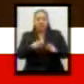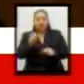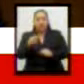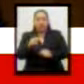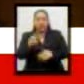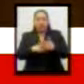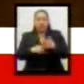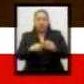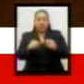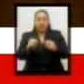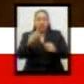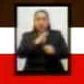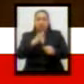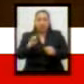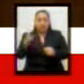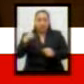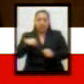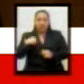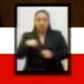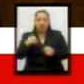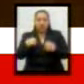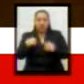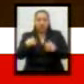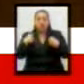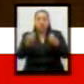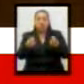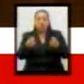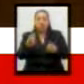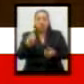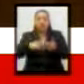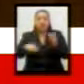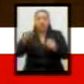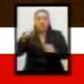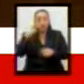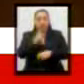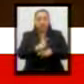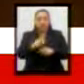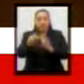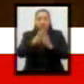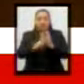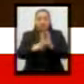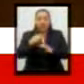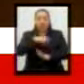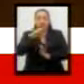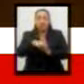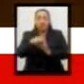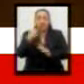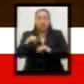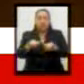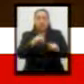que los gobiernos municipales deben asignar recursos necesarios para desarrollar programas y proyectos para la equidad de